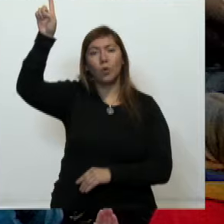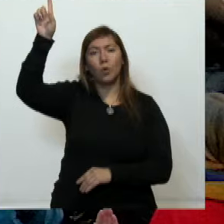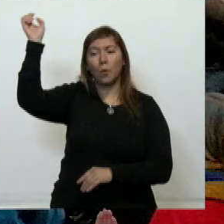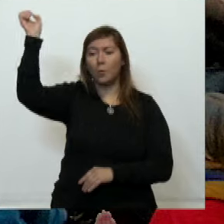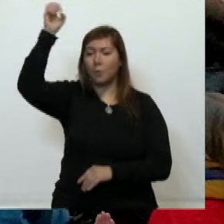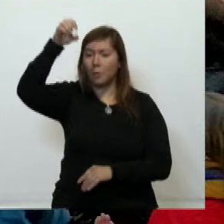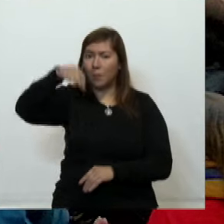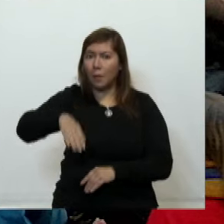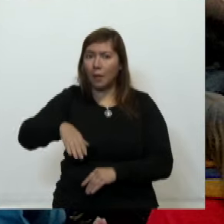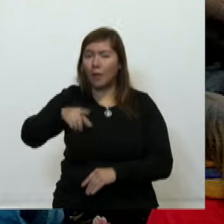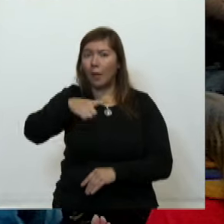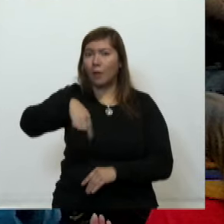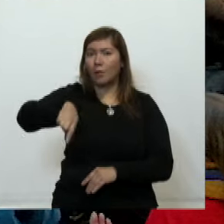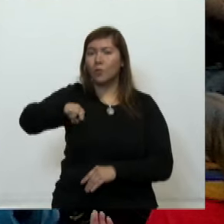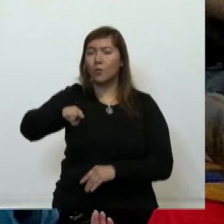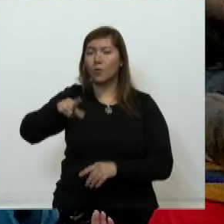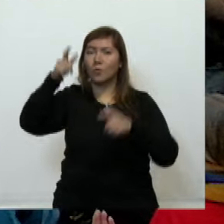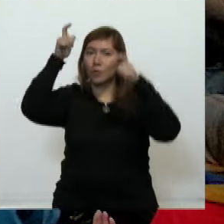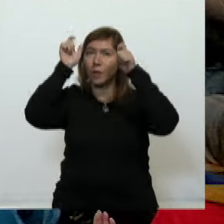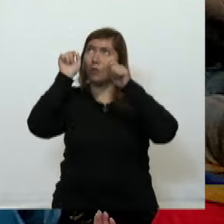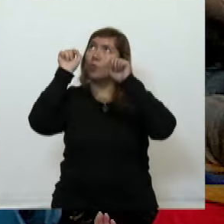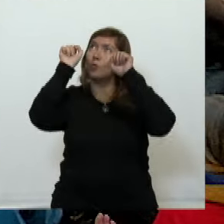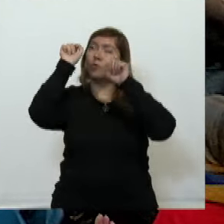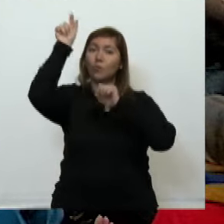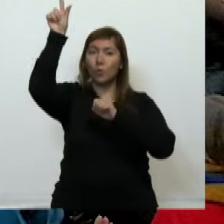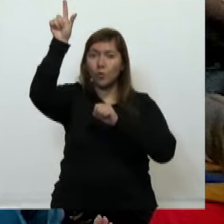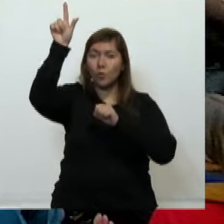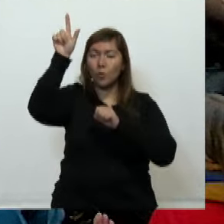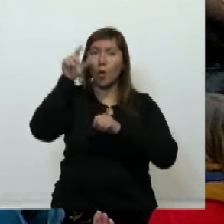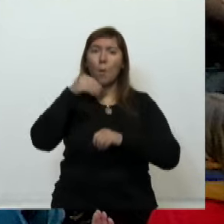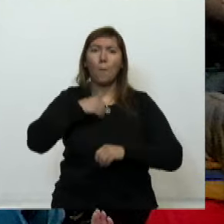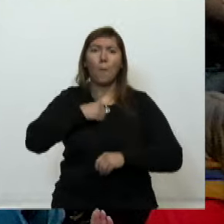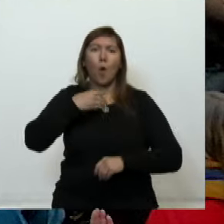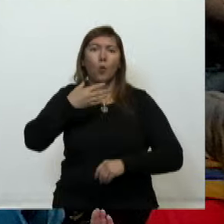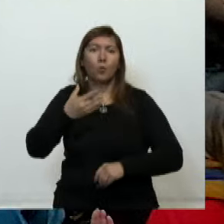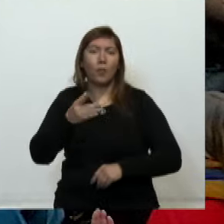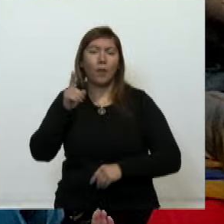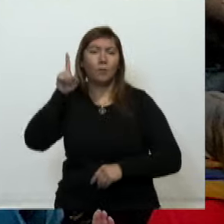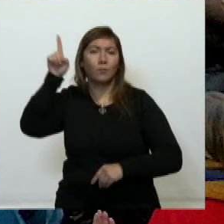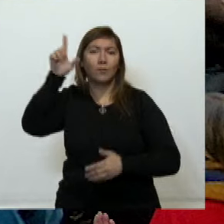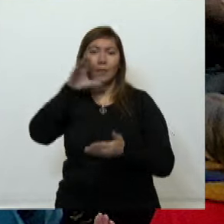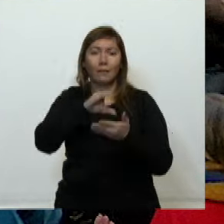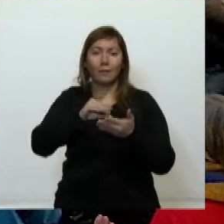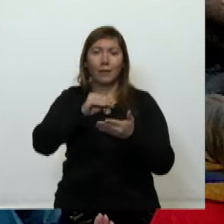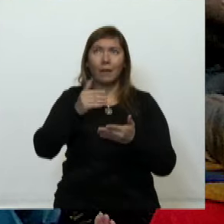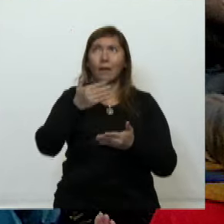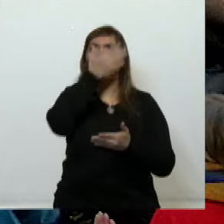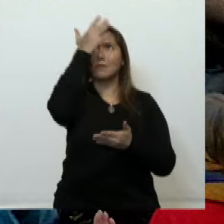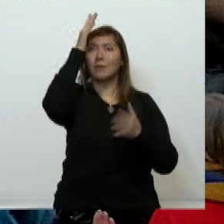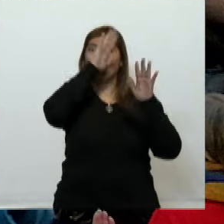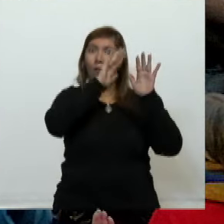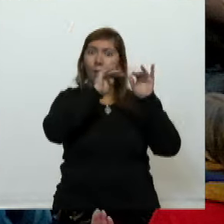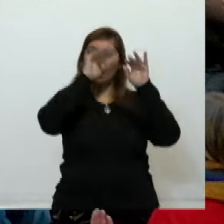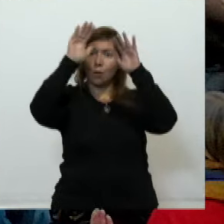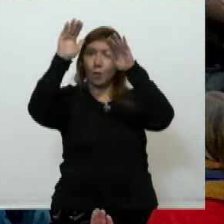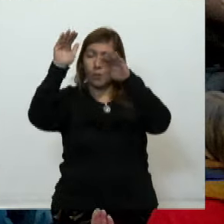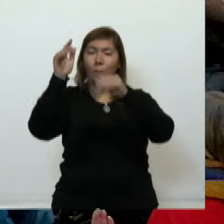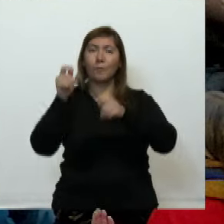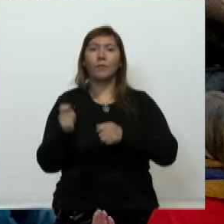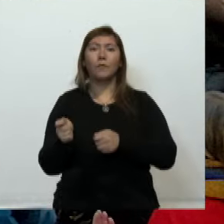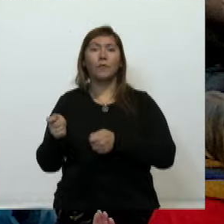a nosotros tu reino, hágase tu voluntad en la tierra como en el cielo. Danos hoy